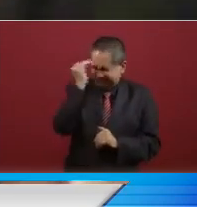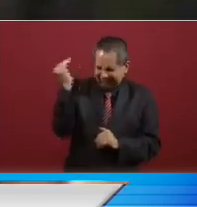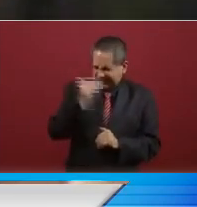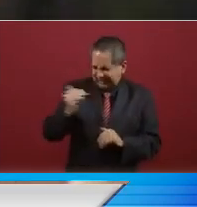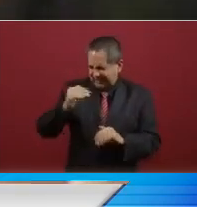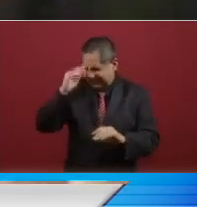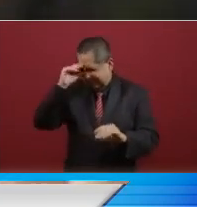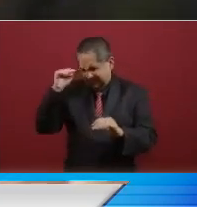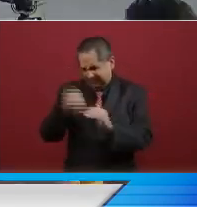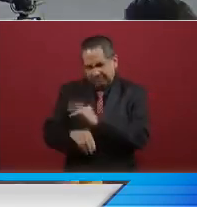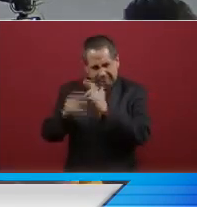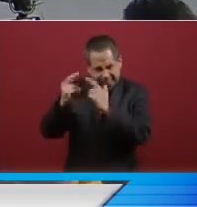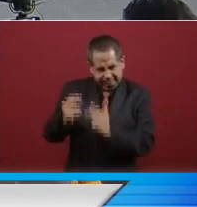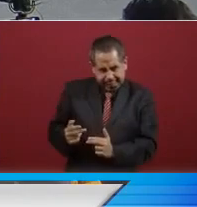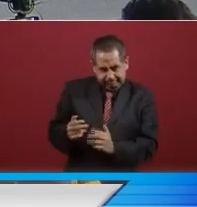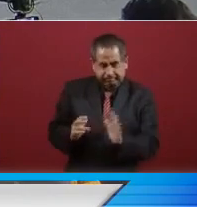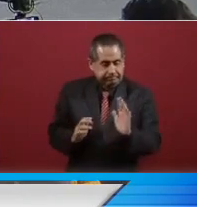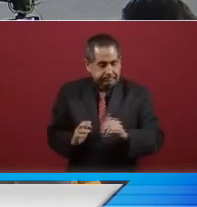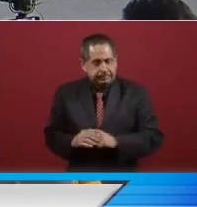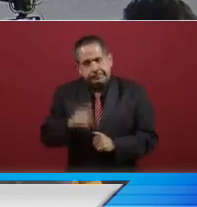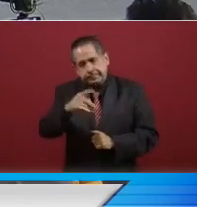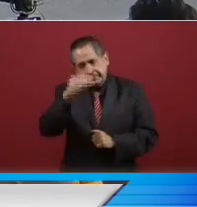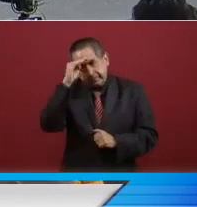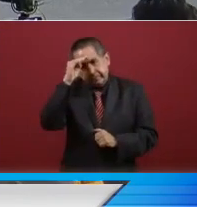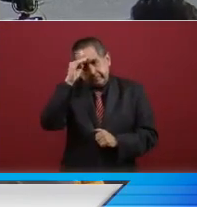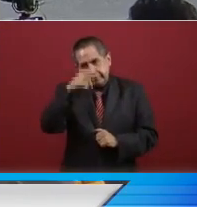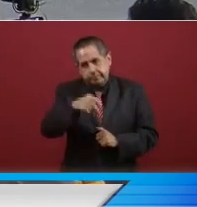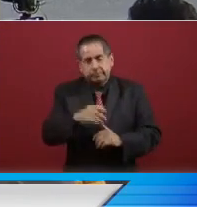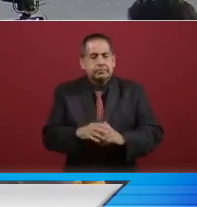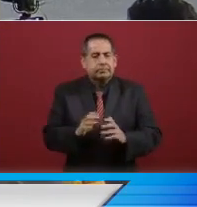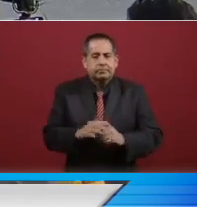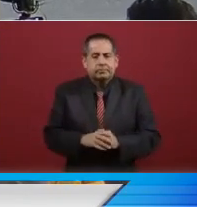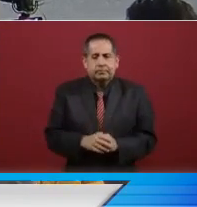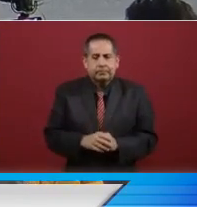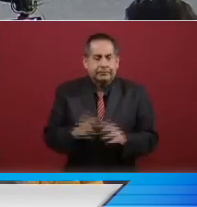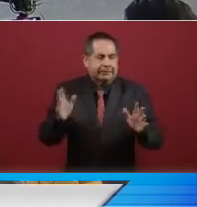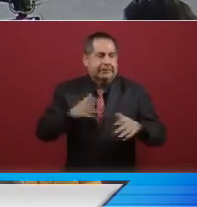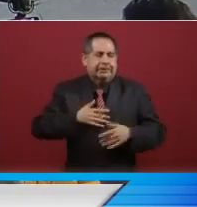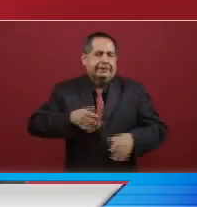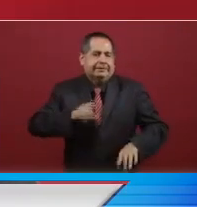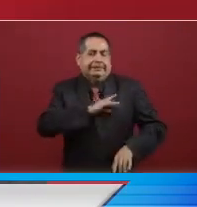devastador. ¿Qué piensa usted? Ay, nanita.